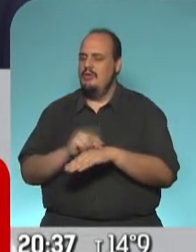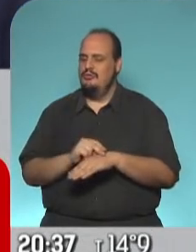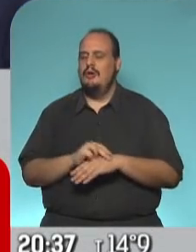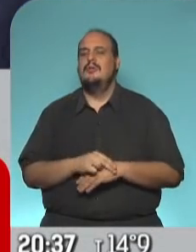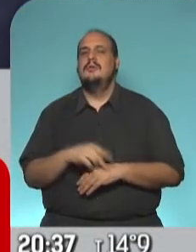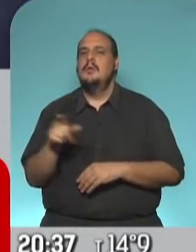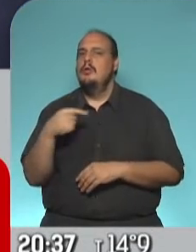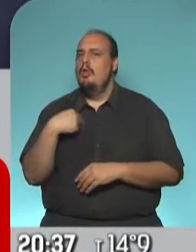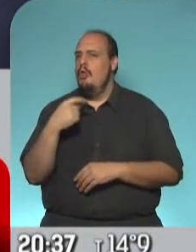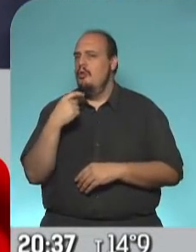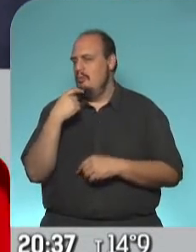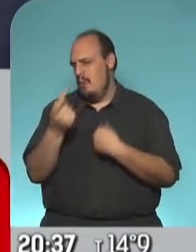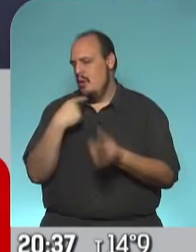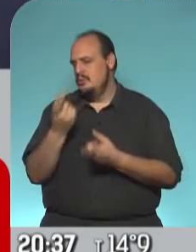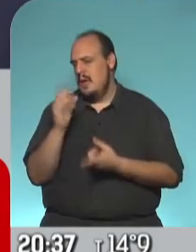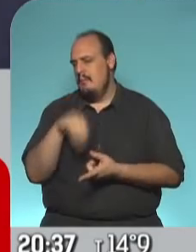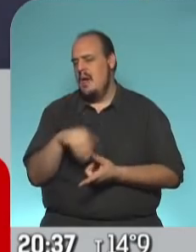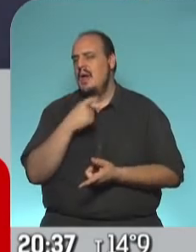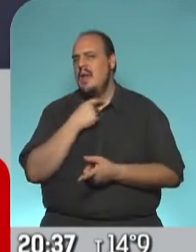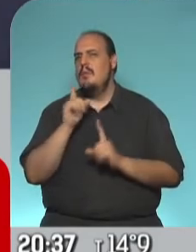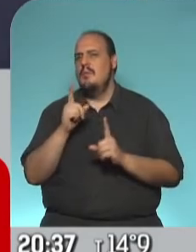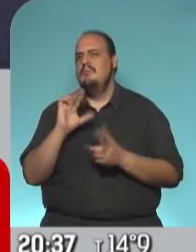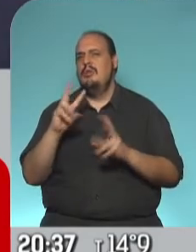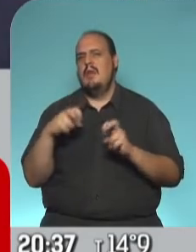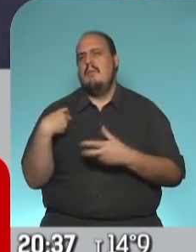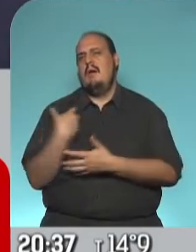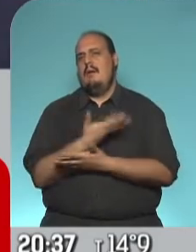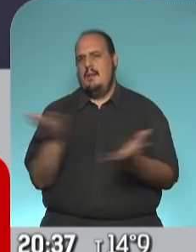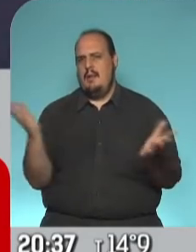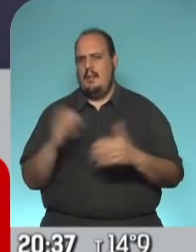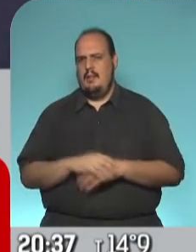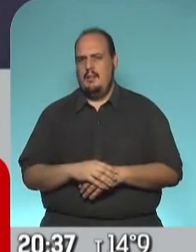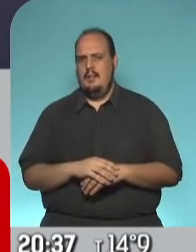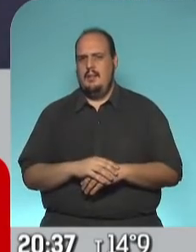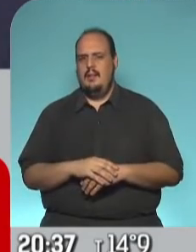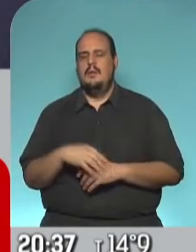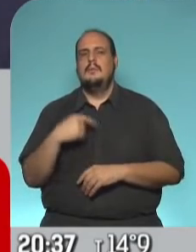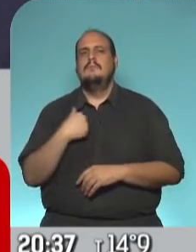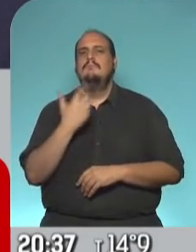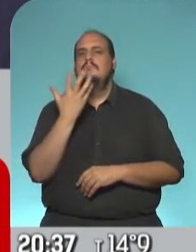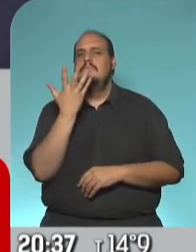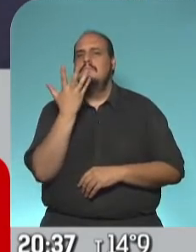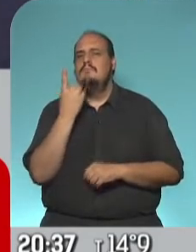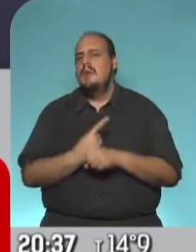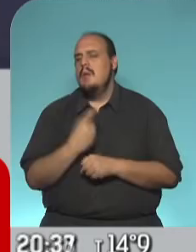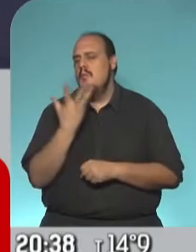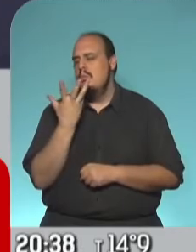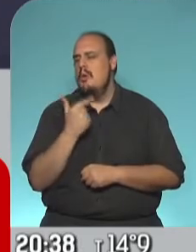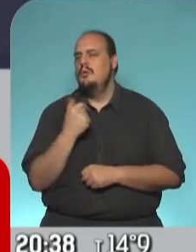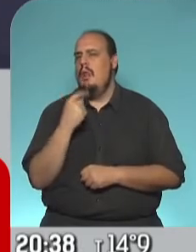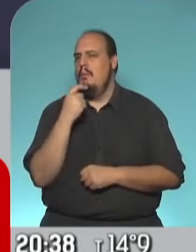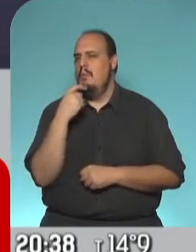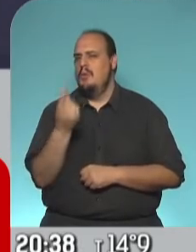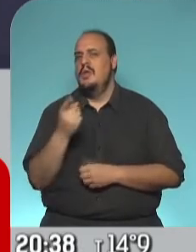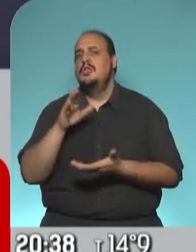par de consultas más sobre esto que está comentando, el panorama general. Me gustaría igual de entrada preguntarle específicamente